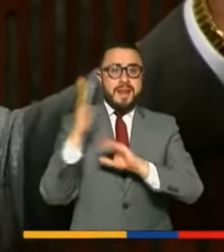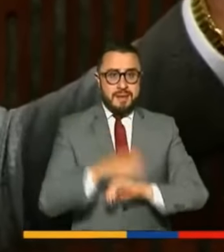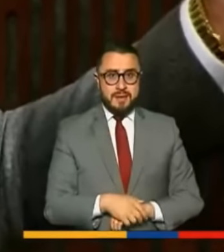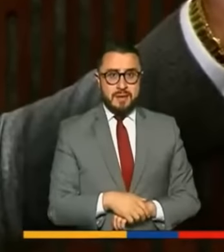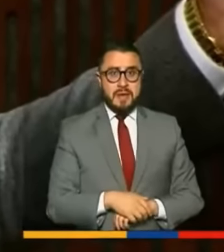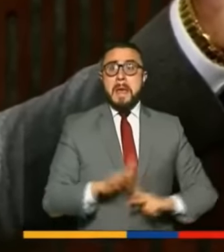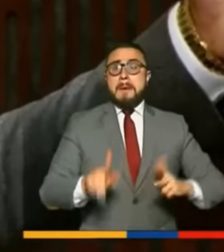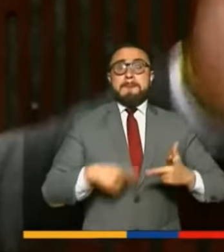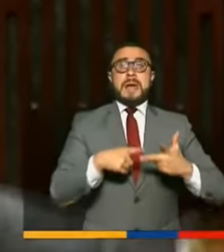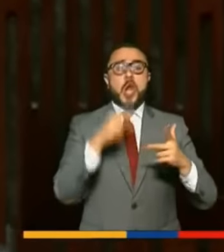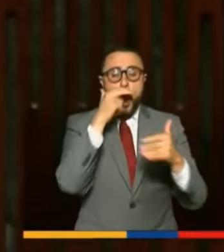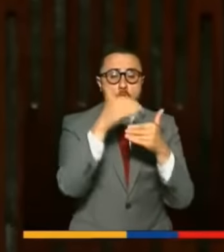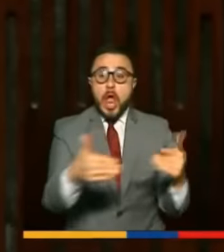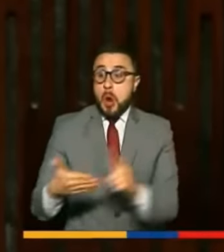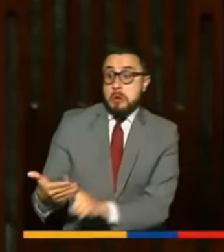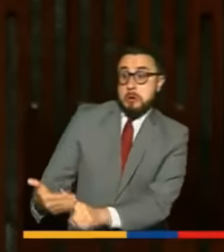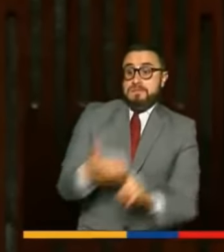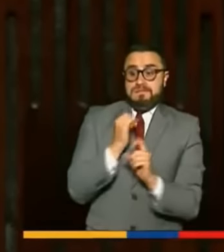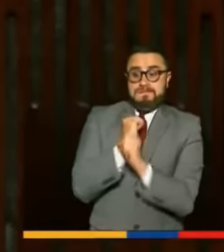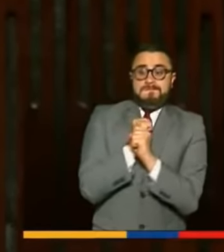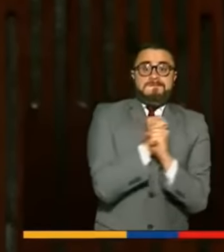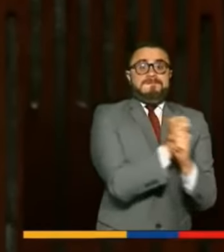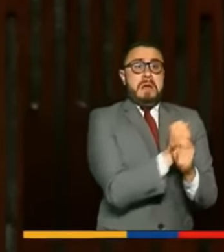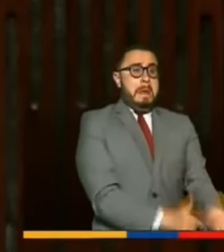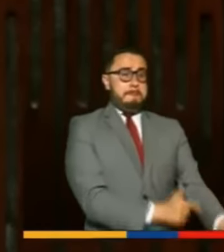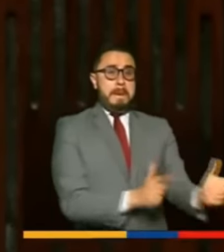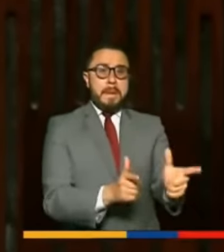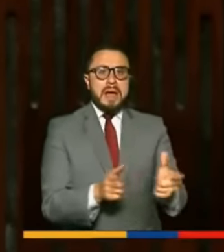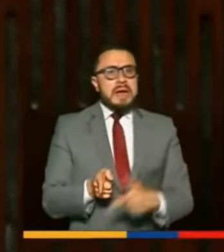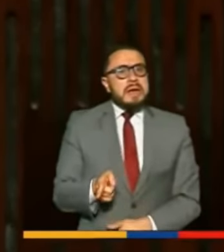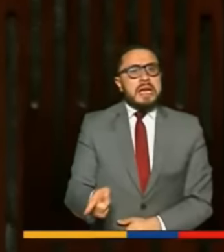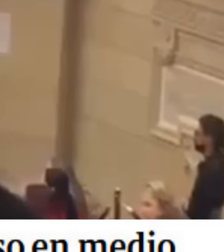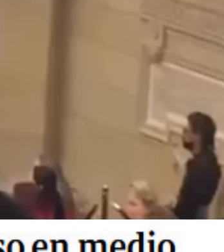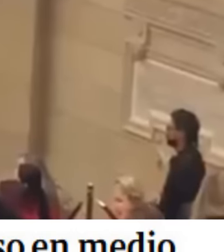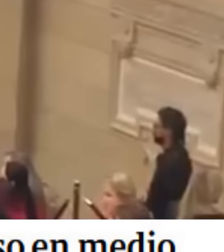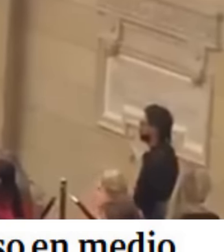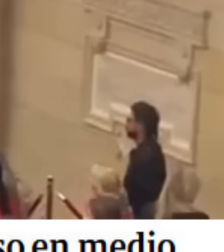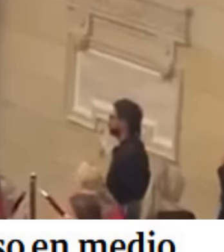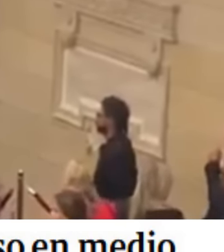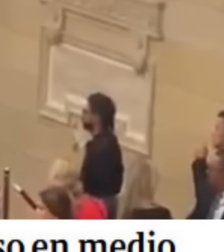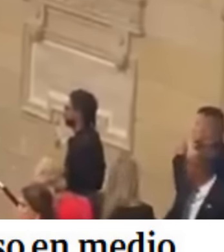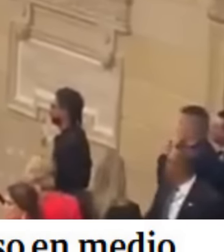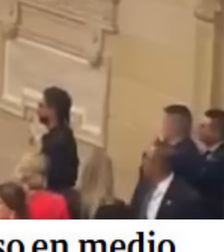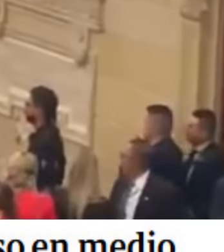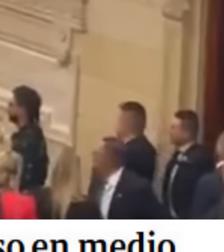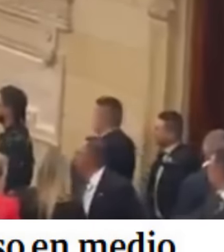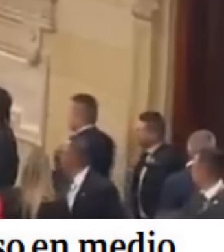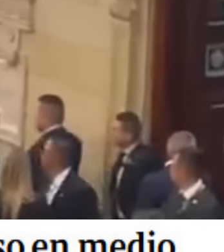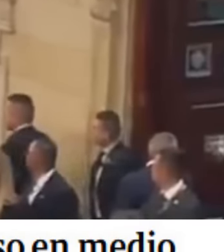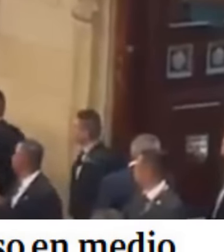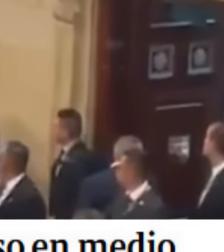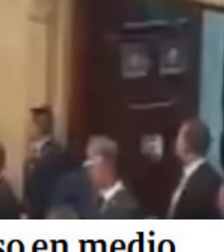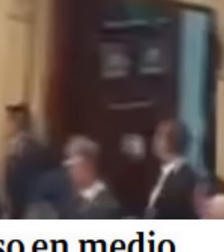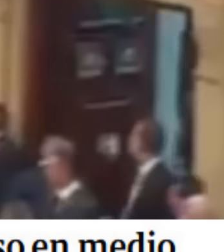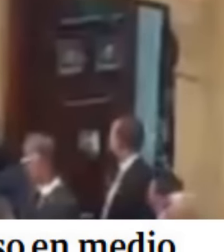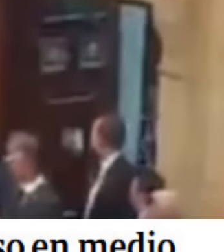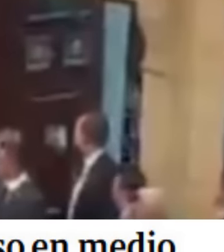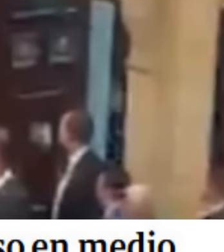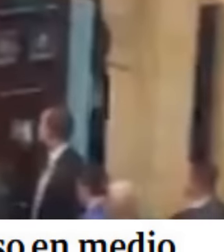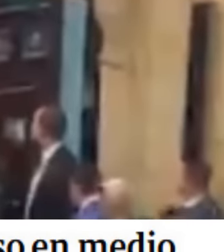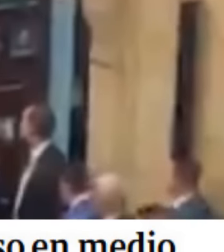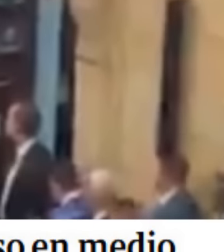del reclutamiento infantil, más de 180 niños reclutados que deberían estar jugando a la pelota, que deberían